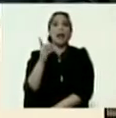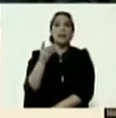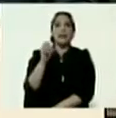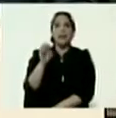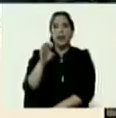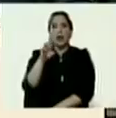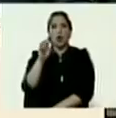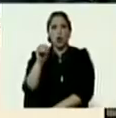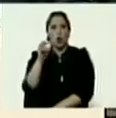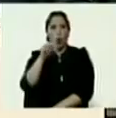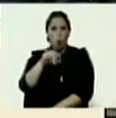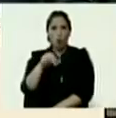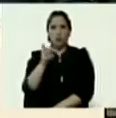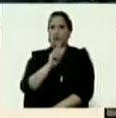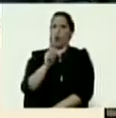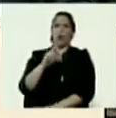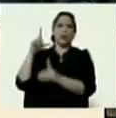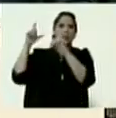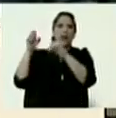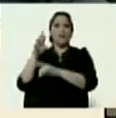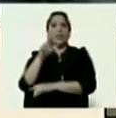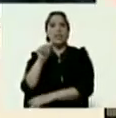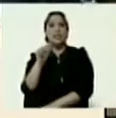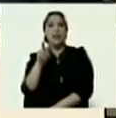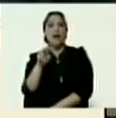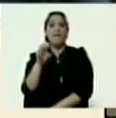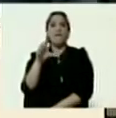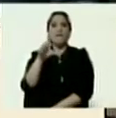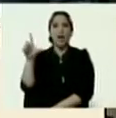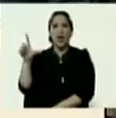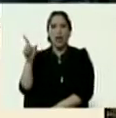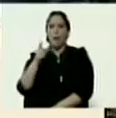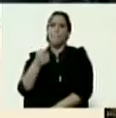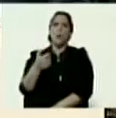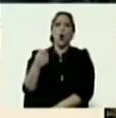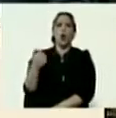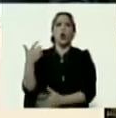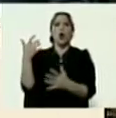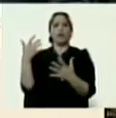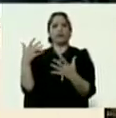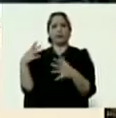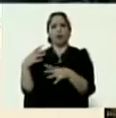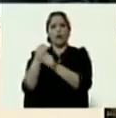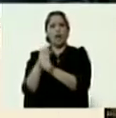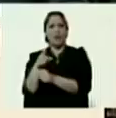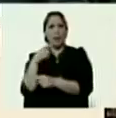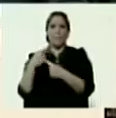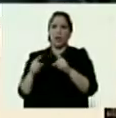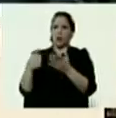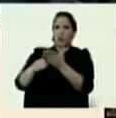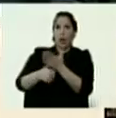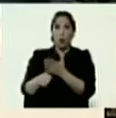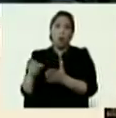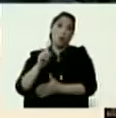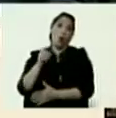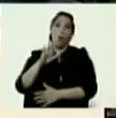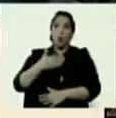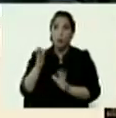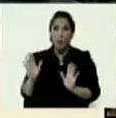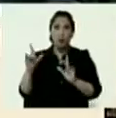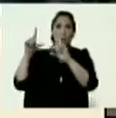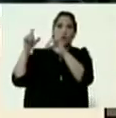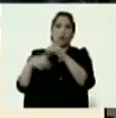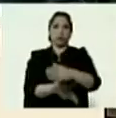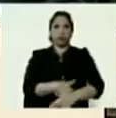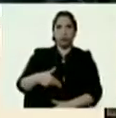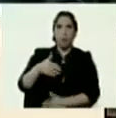era muy poco creíble esa versión que ustedes dieron. Aquí no hay nadie pidiéndole cédula, pero por lo menos hubieran podido haberle pedido que se sacara la pistola